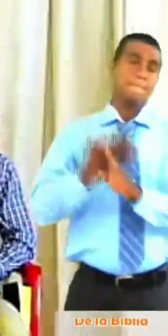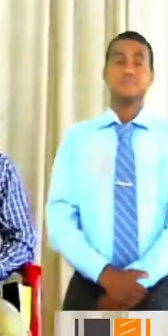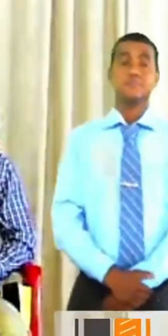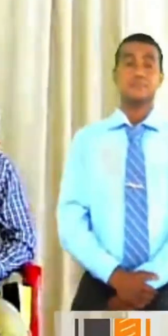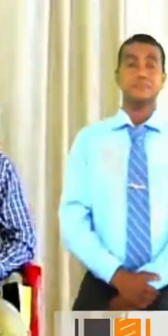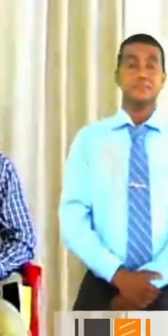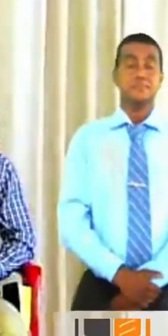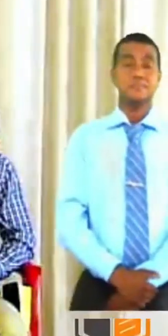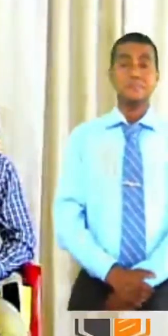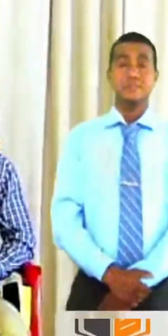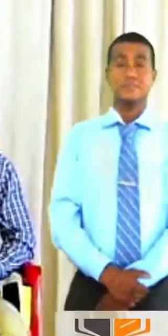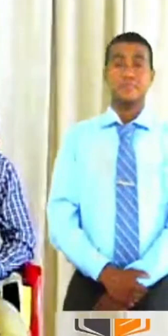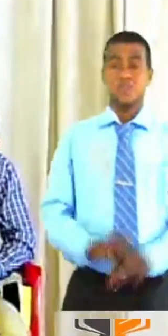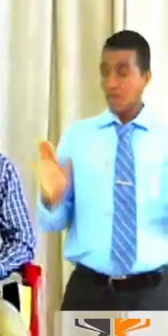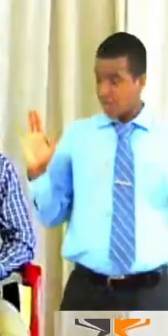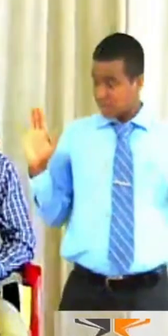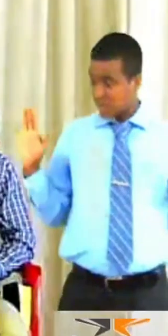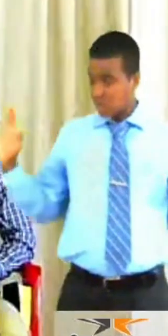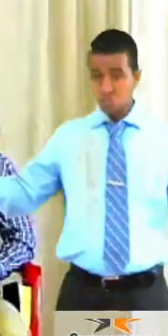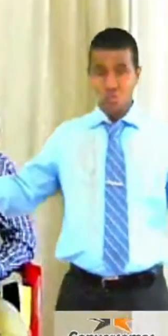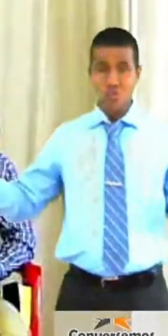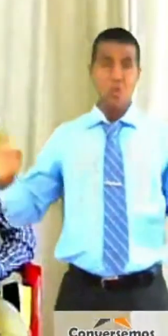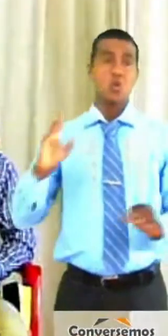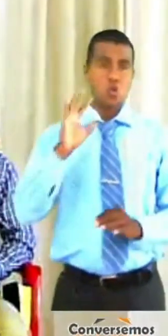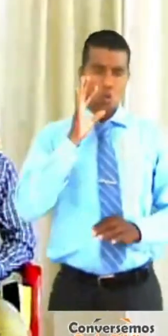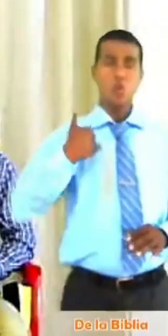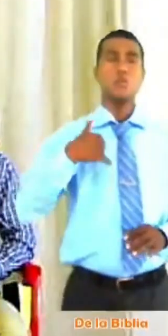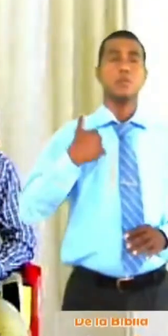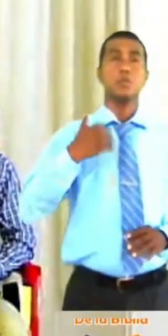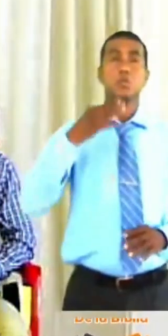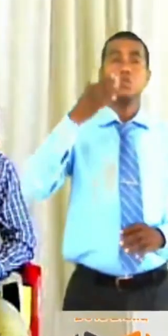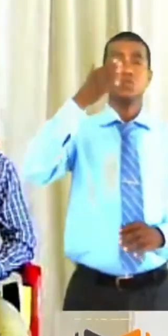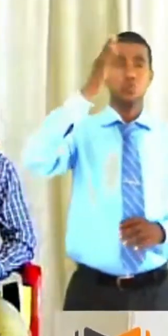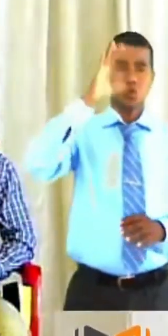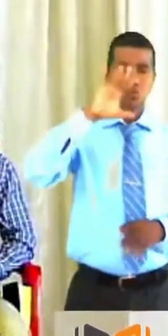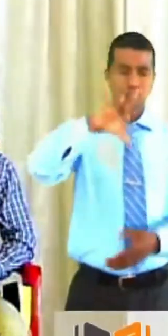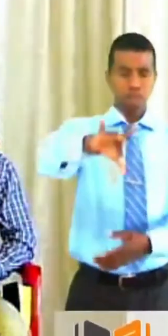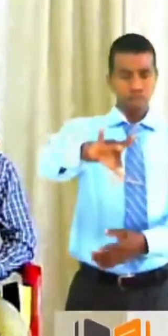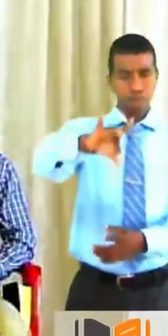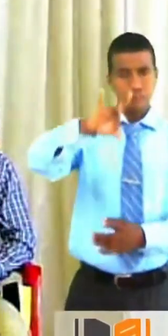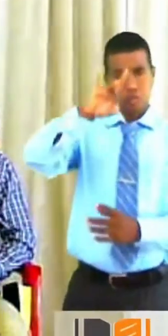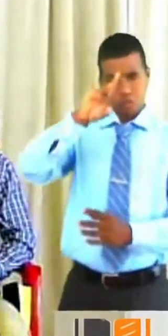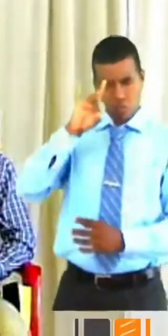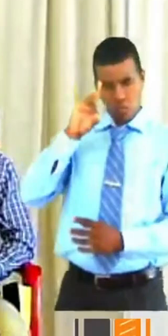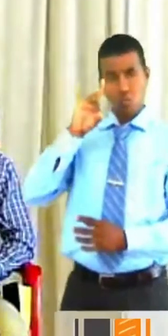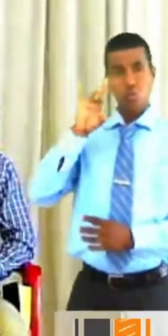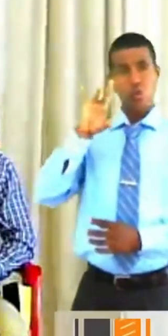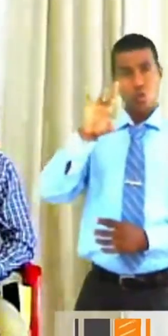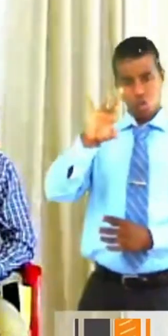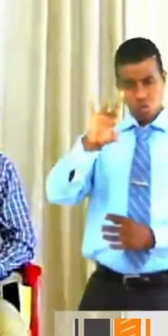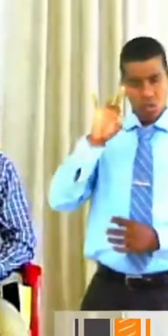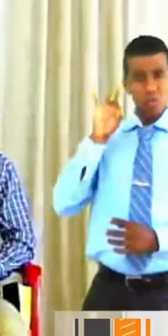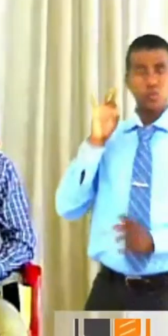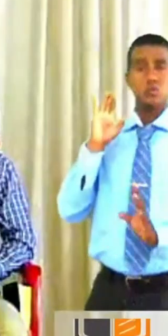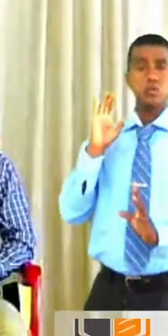sexual. Sansón era un hombre jovencito, promesa. Era un hombre poderoso en el Señor. Con una quijada de un